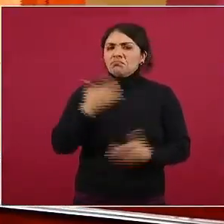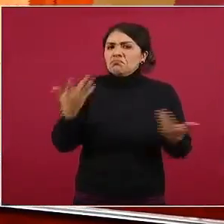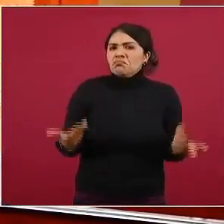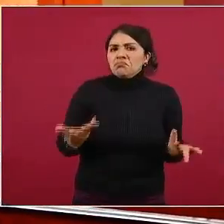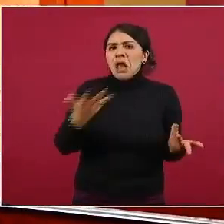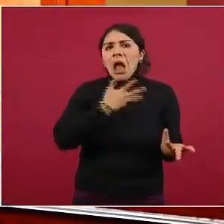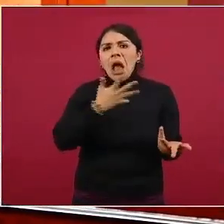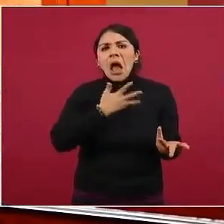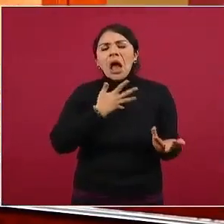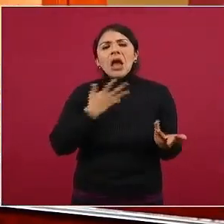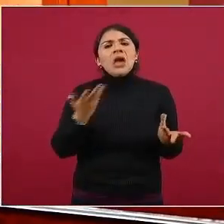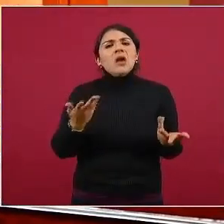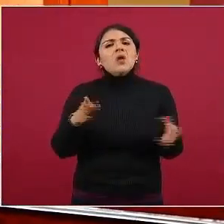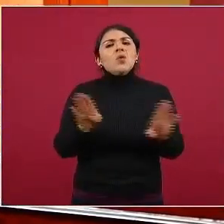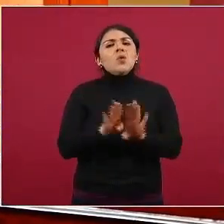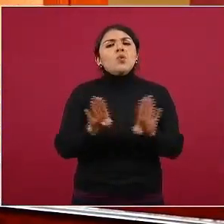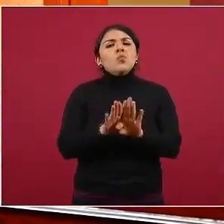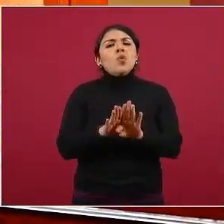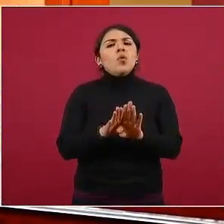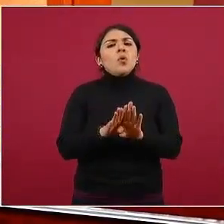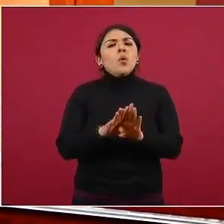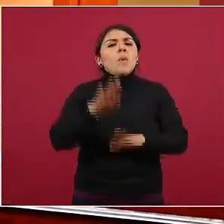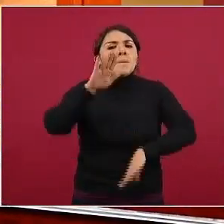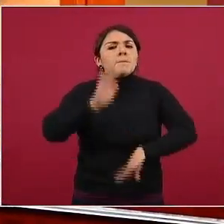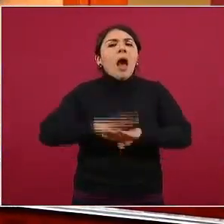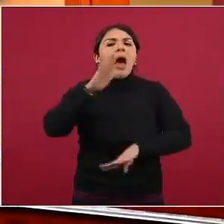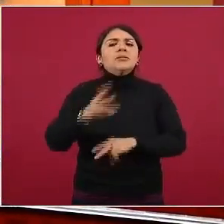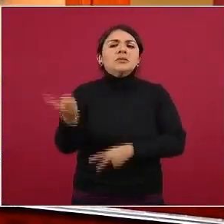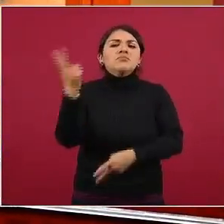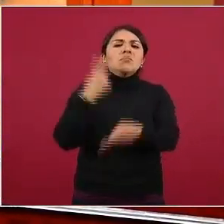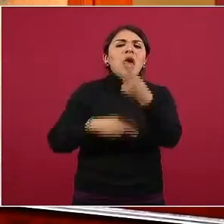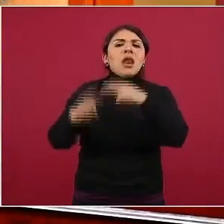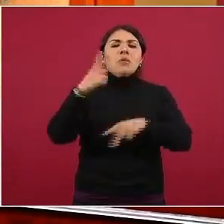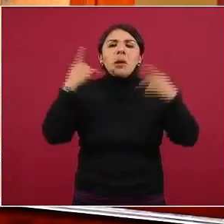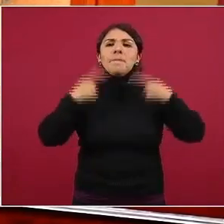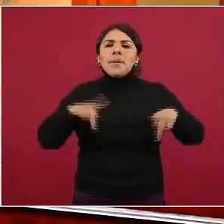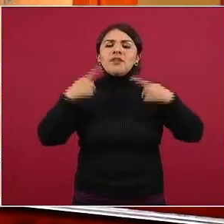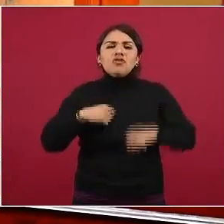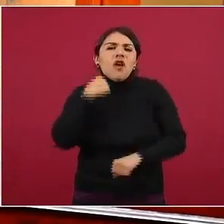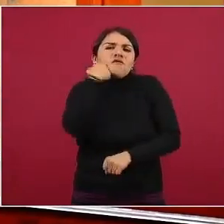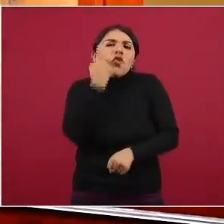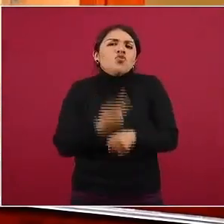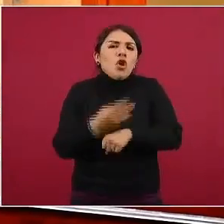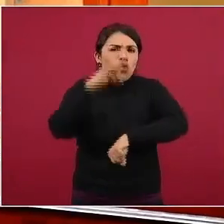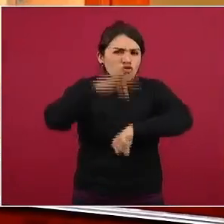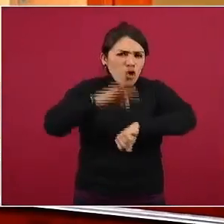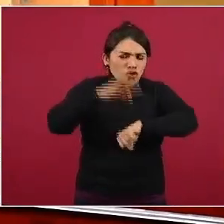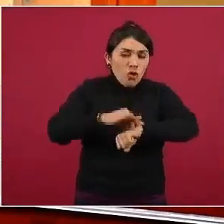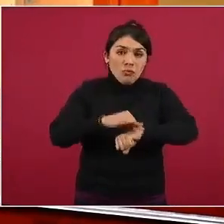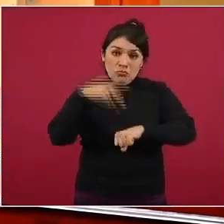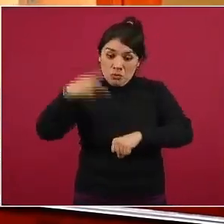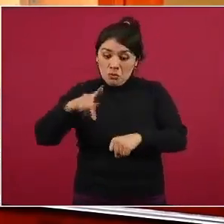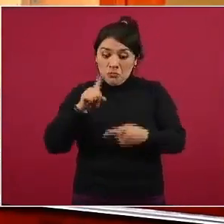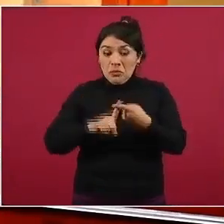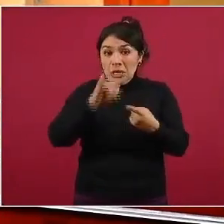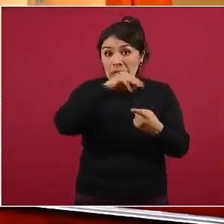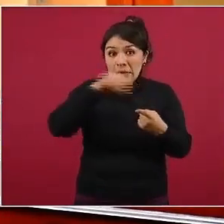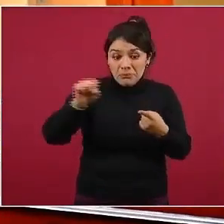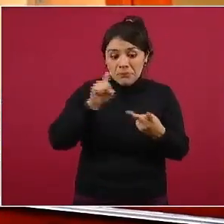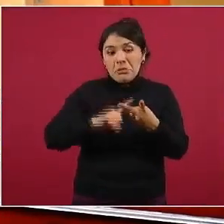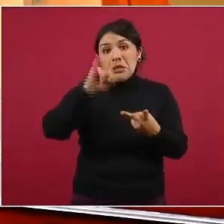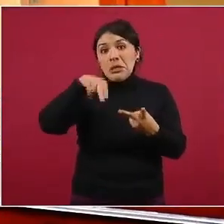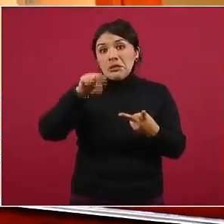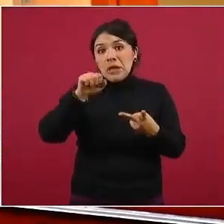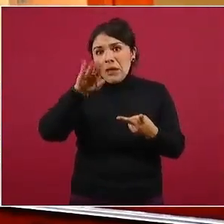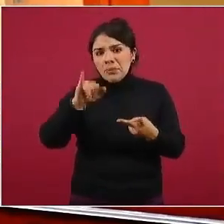tener este despliegue también de voluntarios tanto por parte del IMSS como también el INSABI